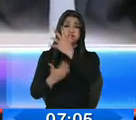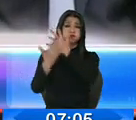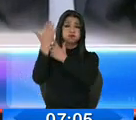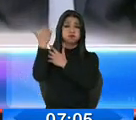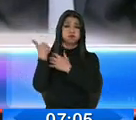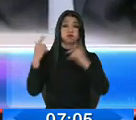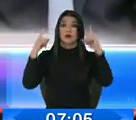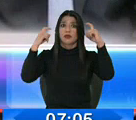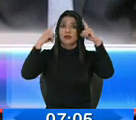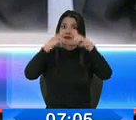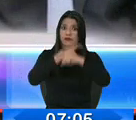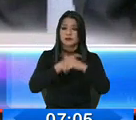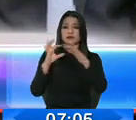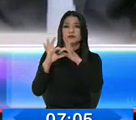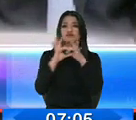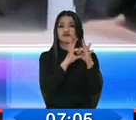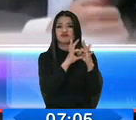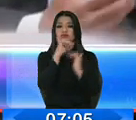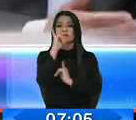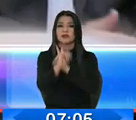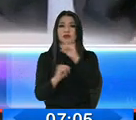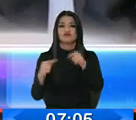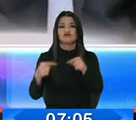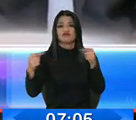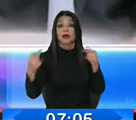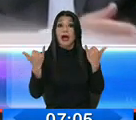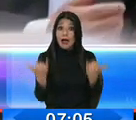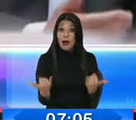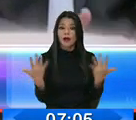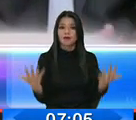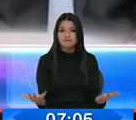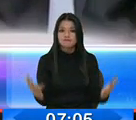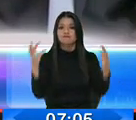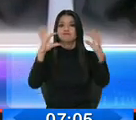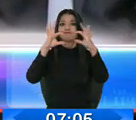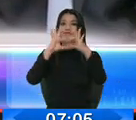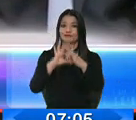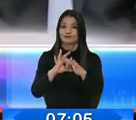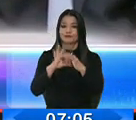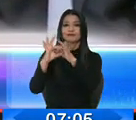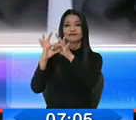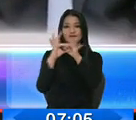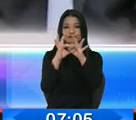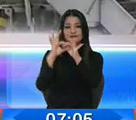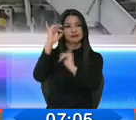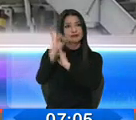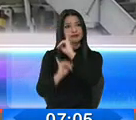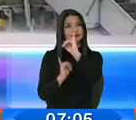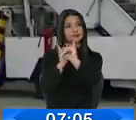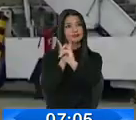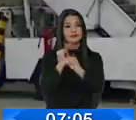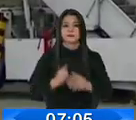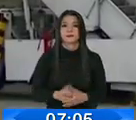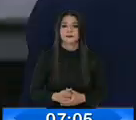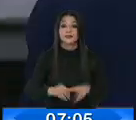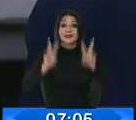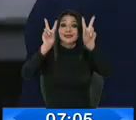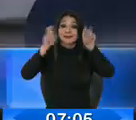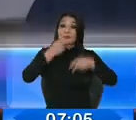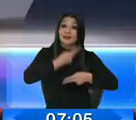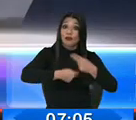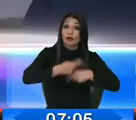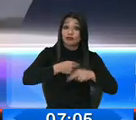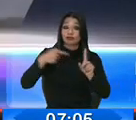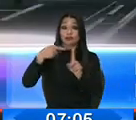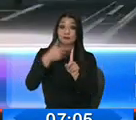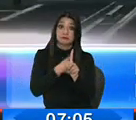sus relaciones internacionales, ha decidido renovar, ha decidido refrescar su relación internacional. En el tema comercial, Trump manifestó